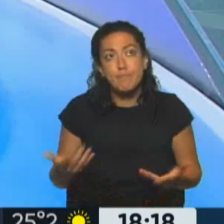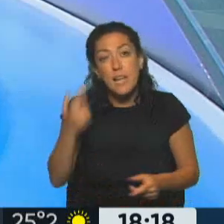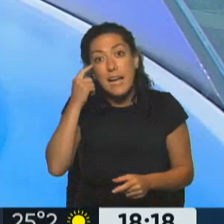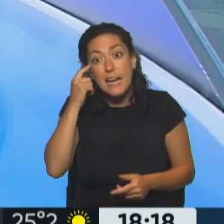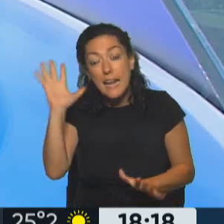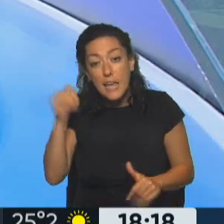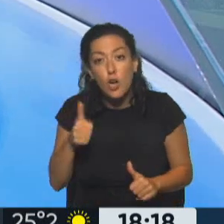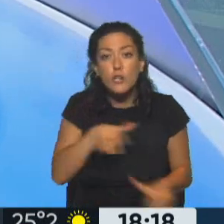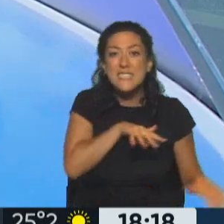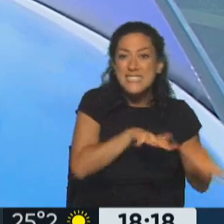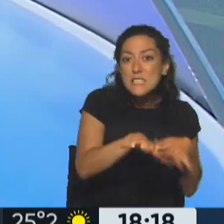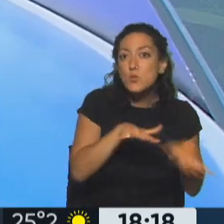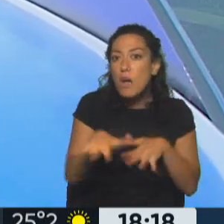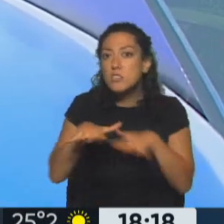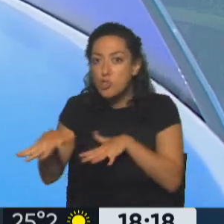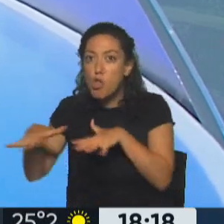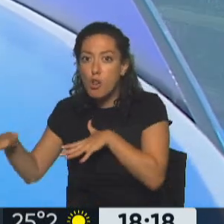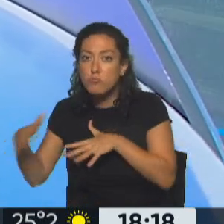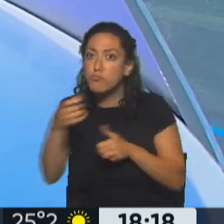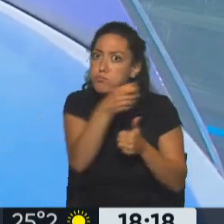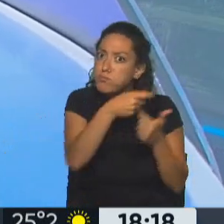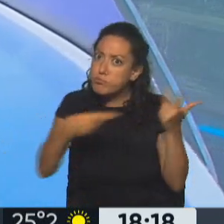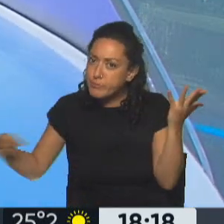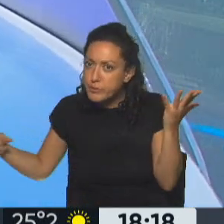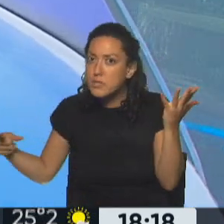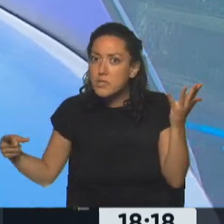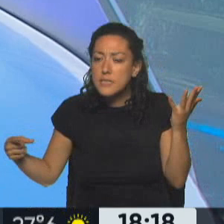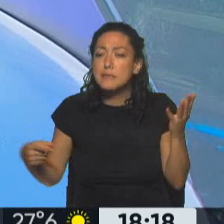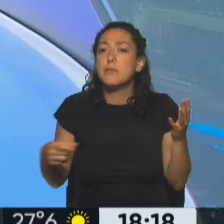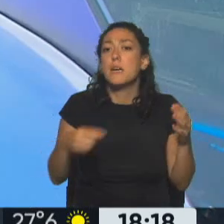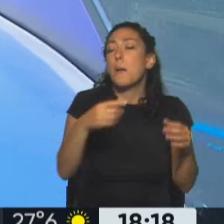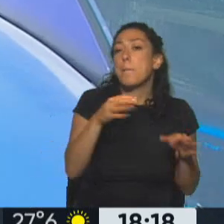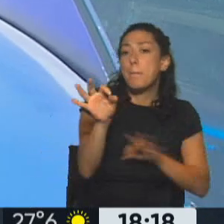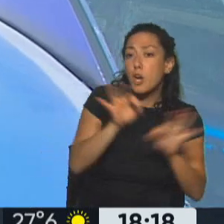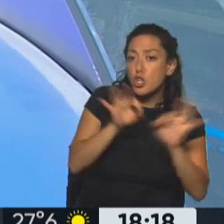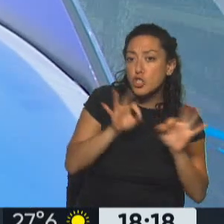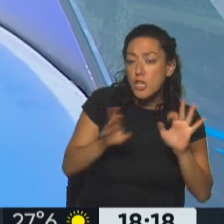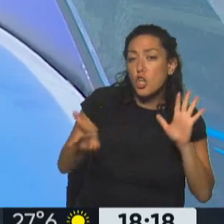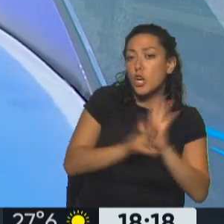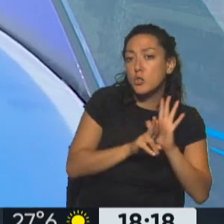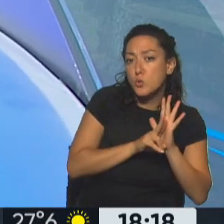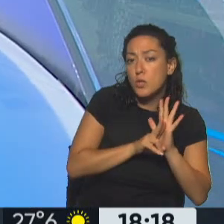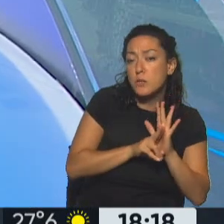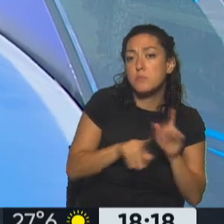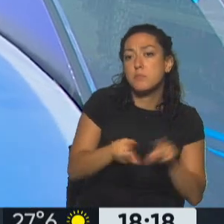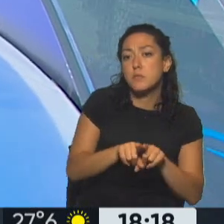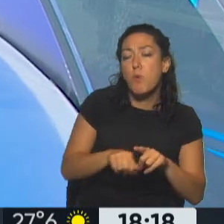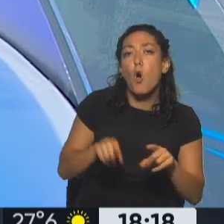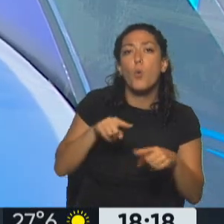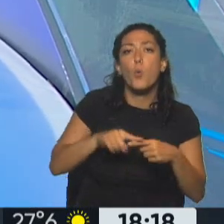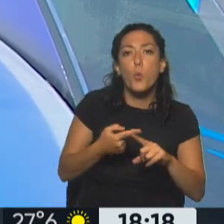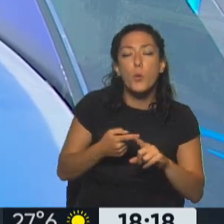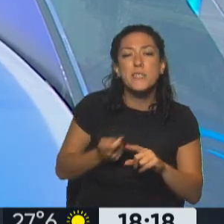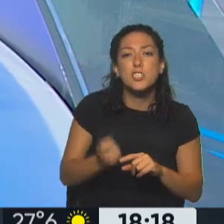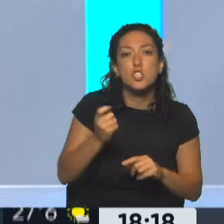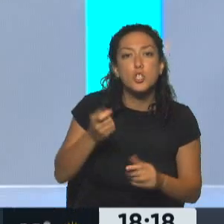muchos hechos que están expuestos en los distintos proyectos de resolución con pedidos de juicio político